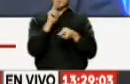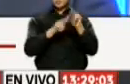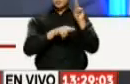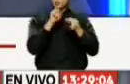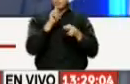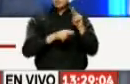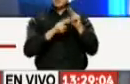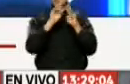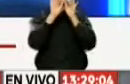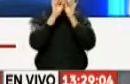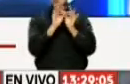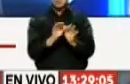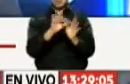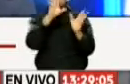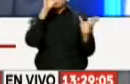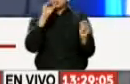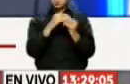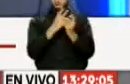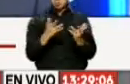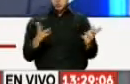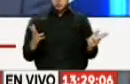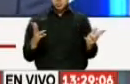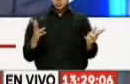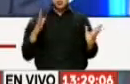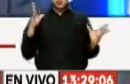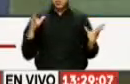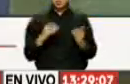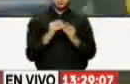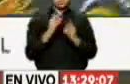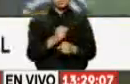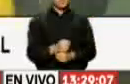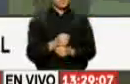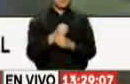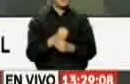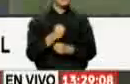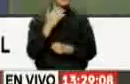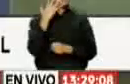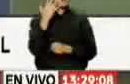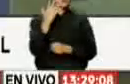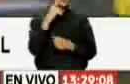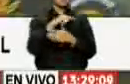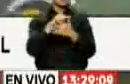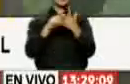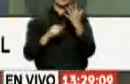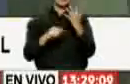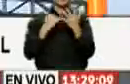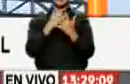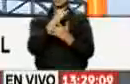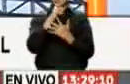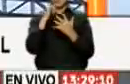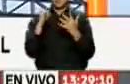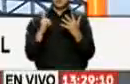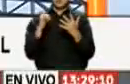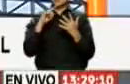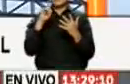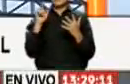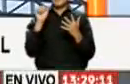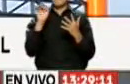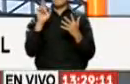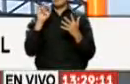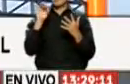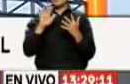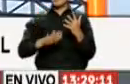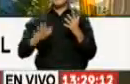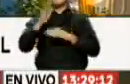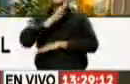de montaje y de operación, para que sean todos seguros. 5 juegos conforman el nuevo parque de diversiones Safari Extreme del